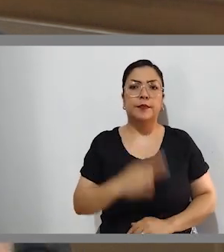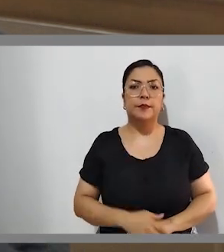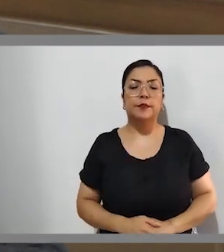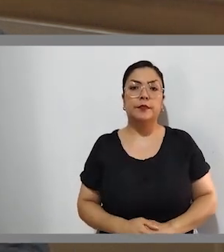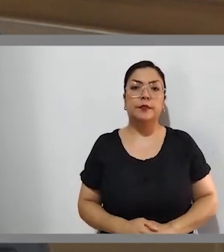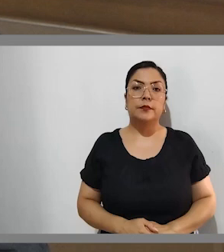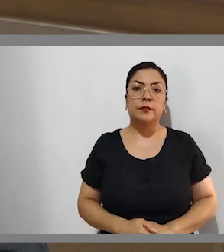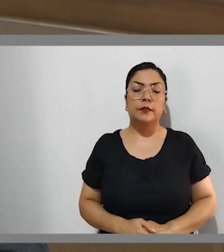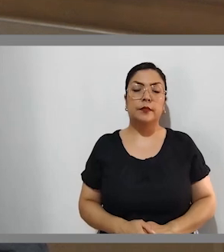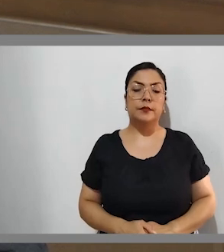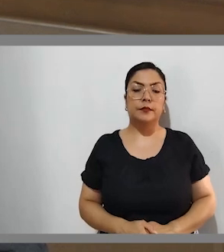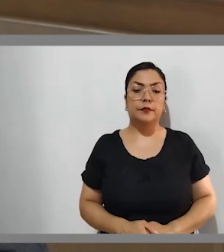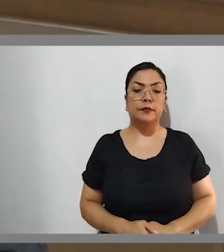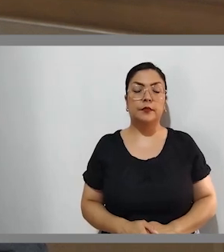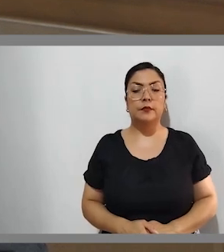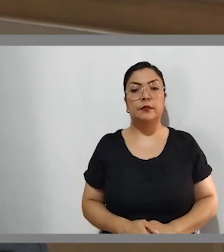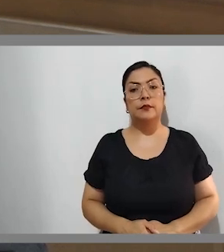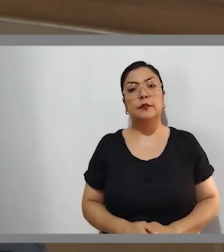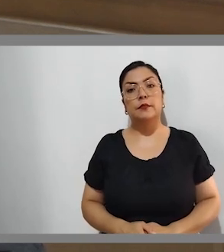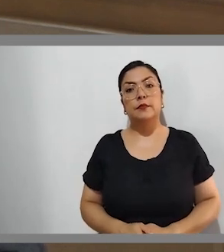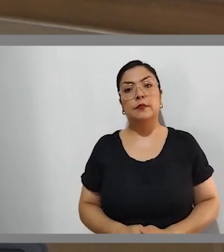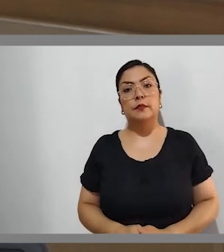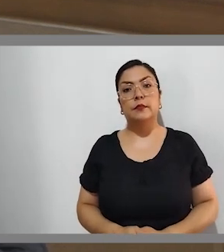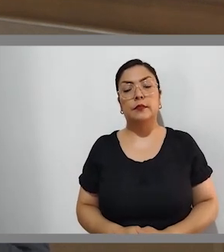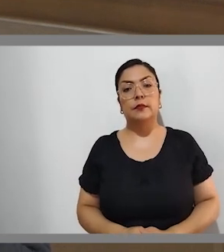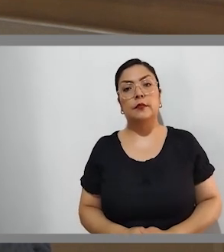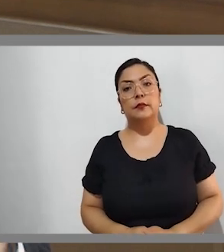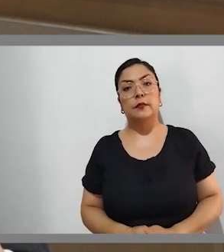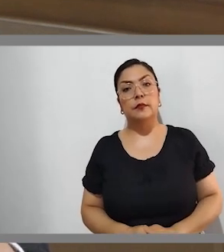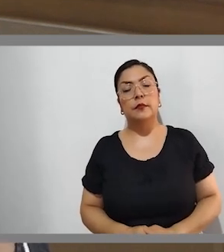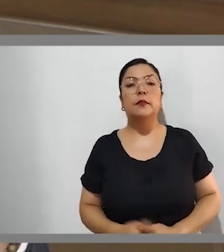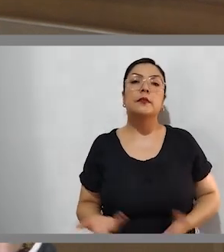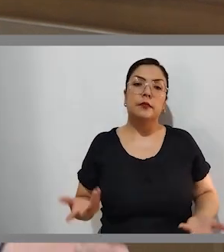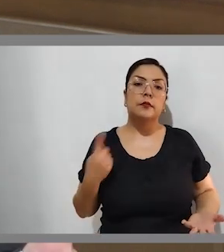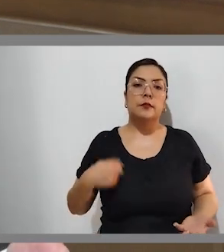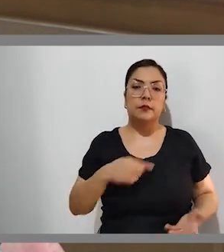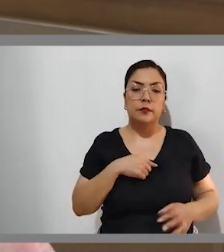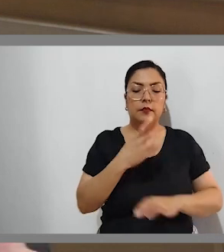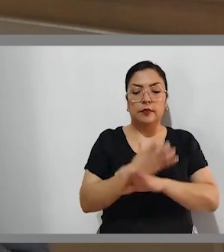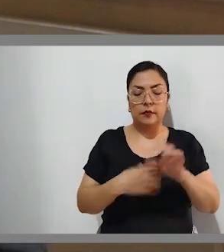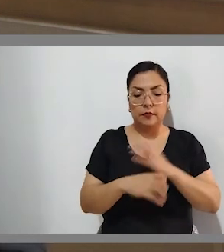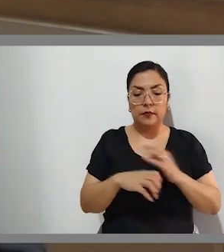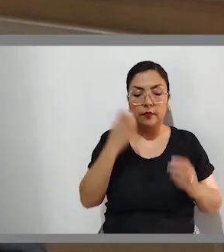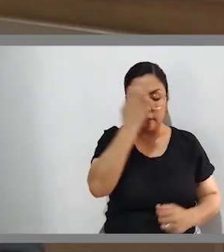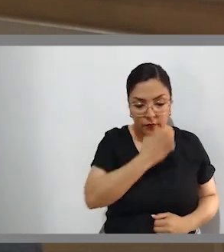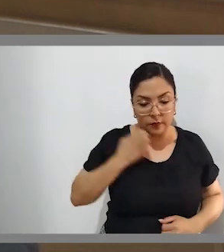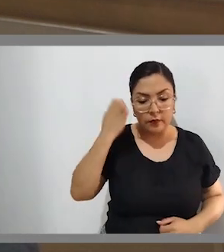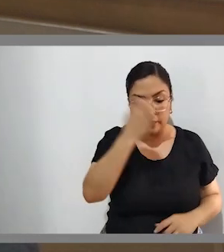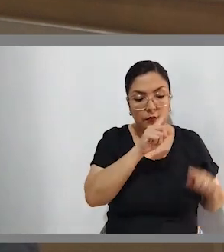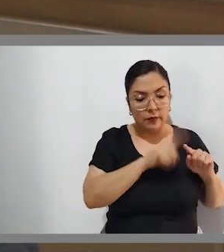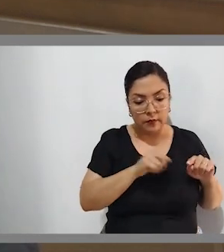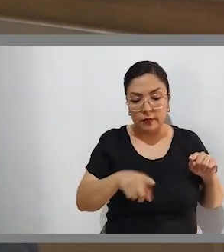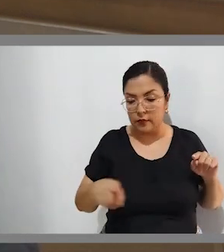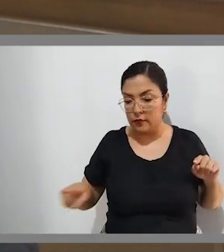a las mesas directivas de casilla, se reciben, se clasifican, se verifican y